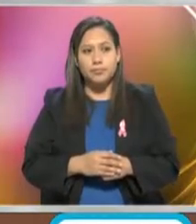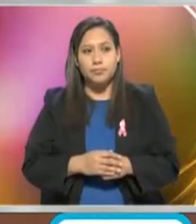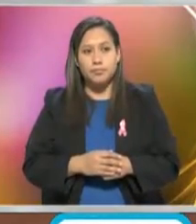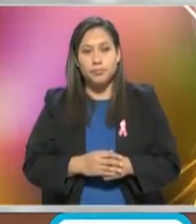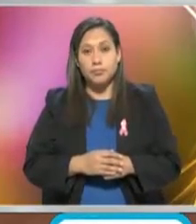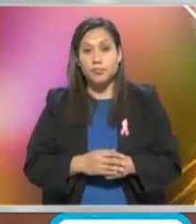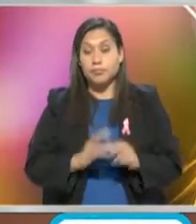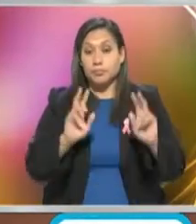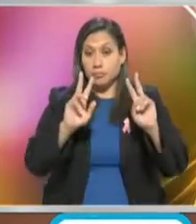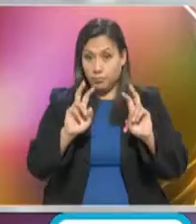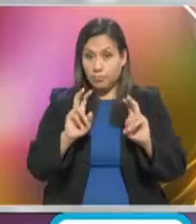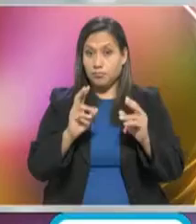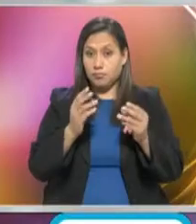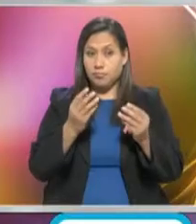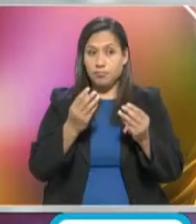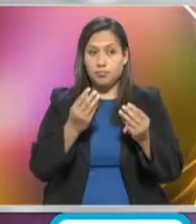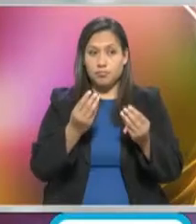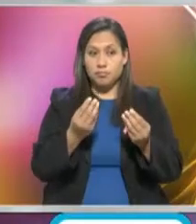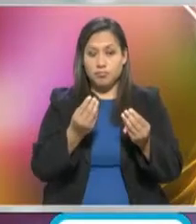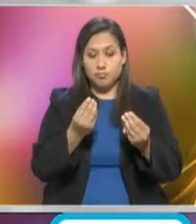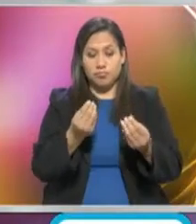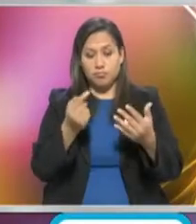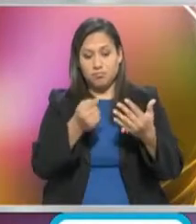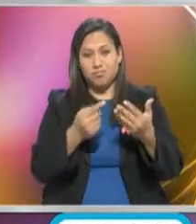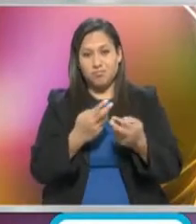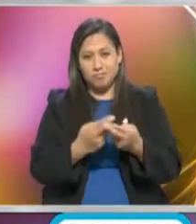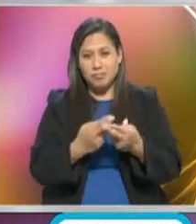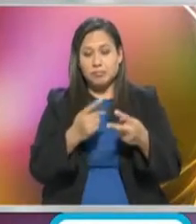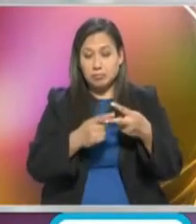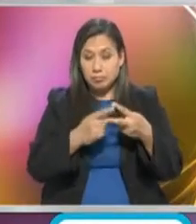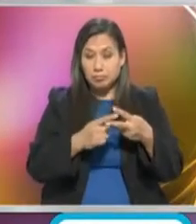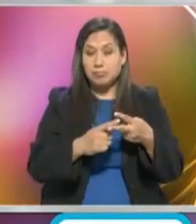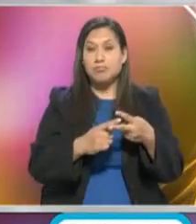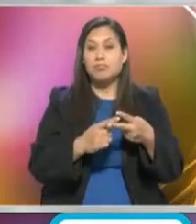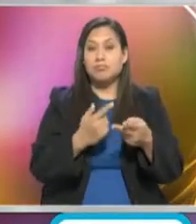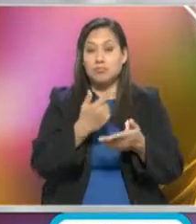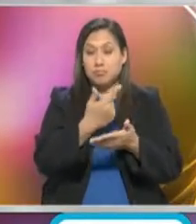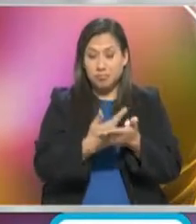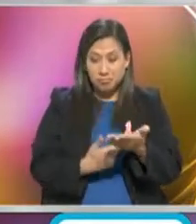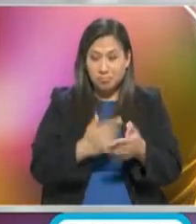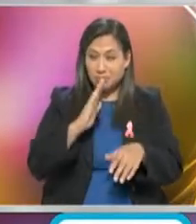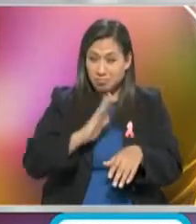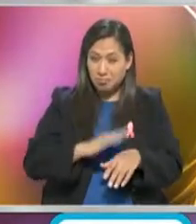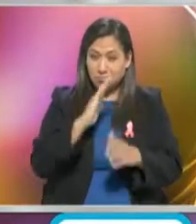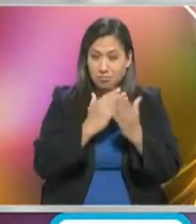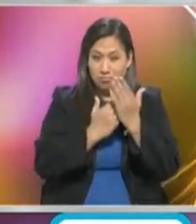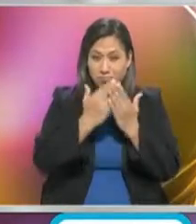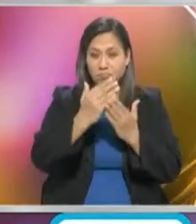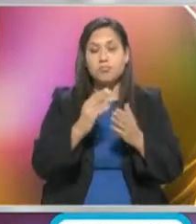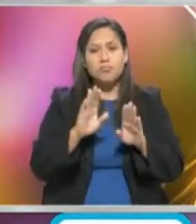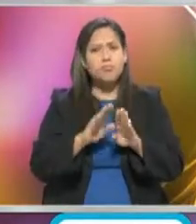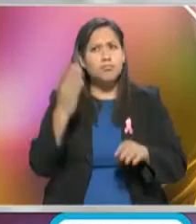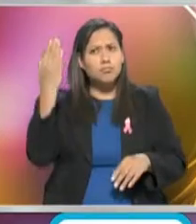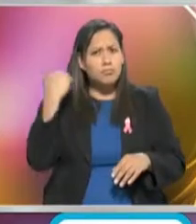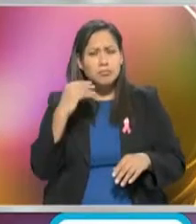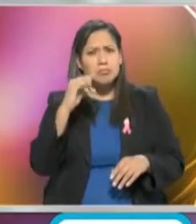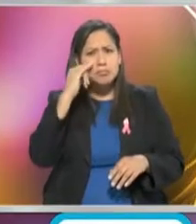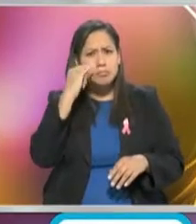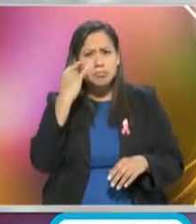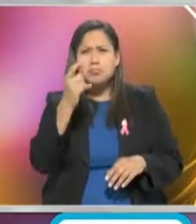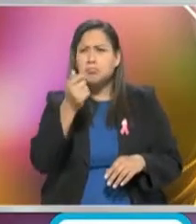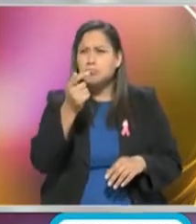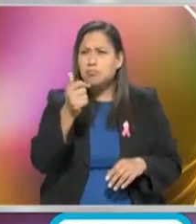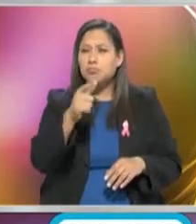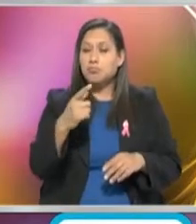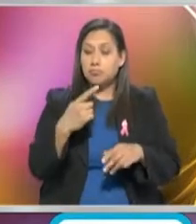Es un tema pues muy vasto. La verdad, las cifras cada vez van en aumento y estábamos hablando de cómo anteriormente no veíamos la